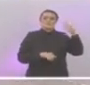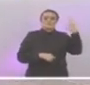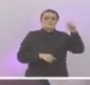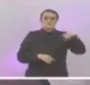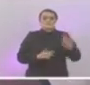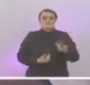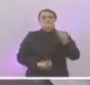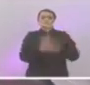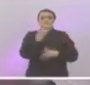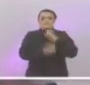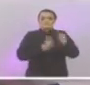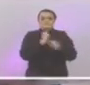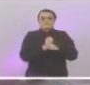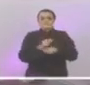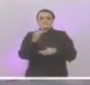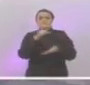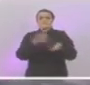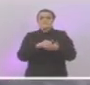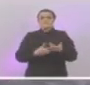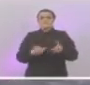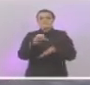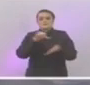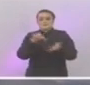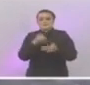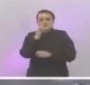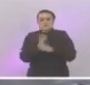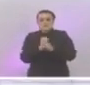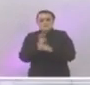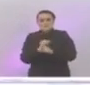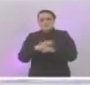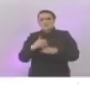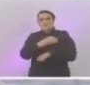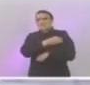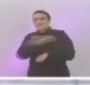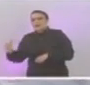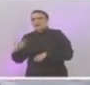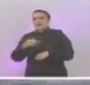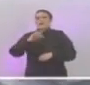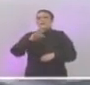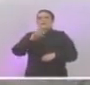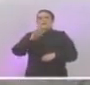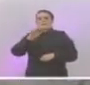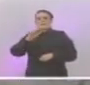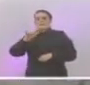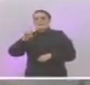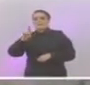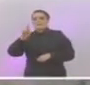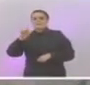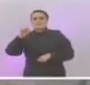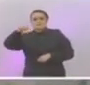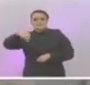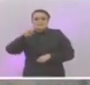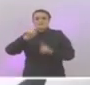en marcha este año en la zona media el nuevo Centro de Investigación Agropecuaria, el Balandrán, para fortalecer así